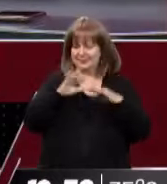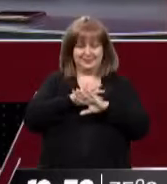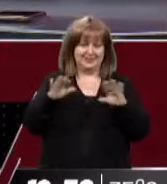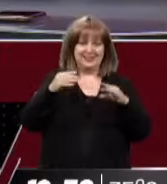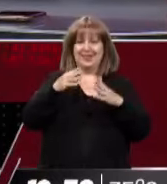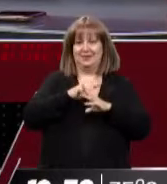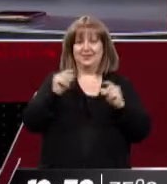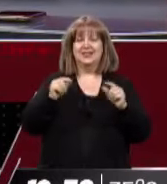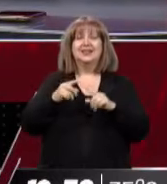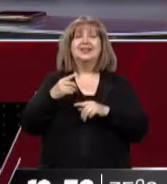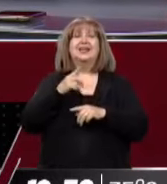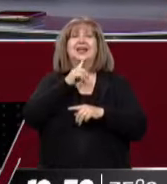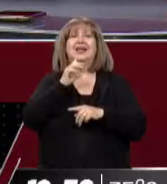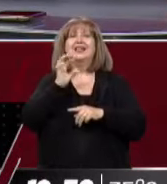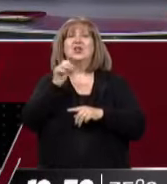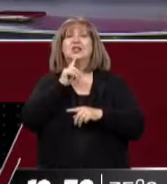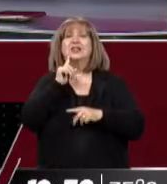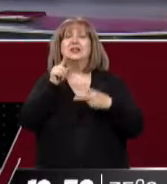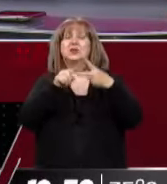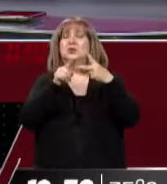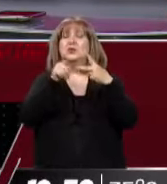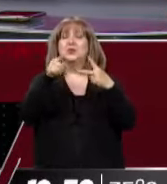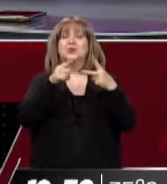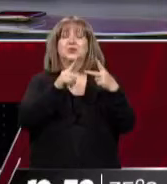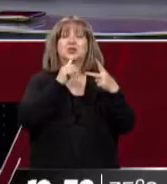muy complejo todo vale la pena